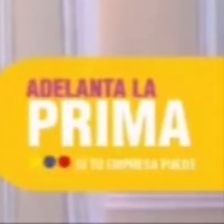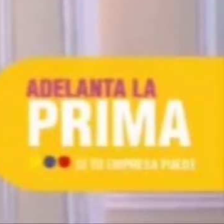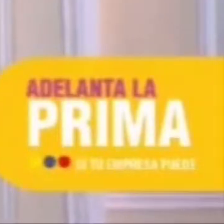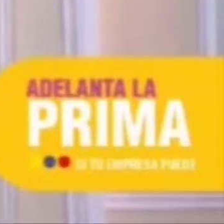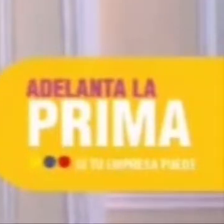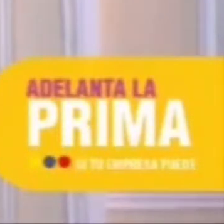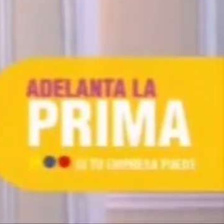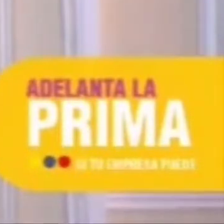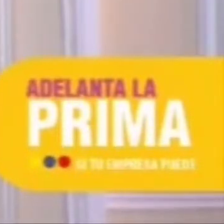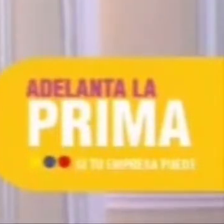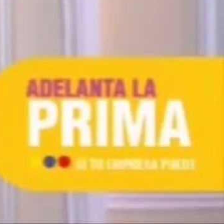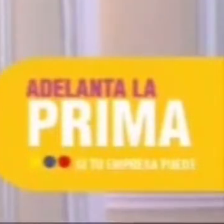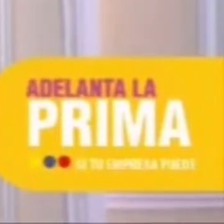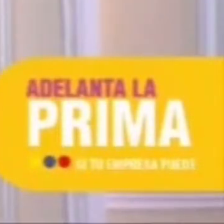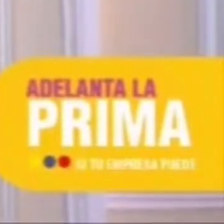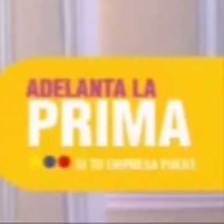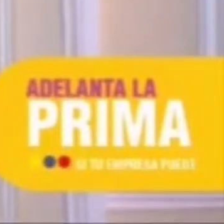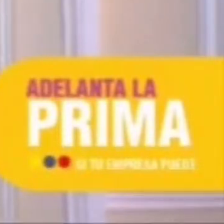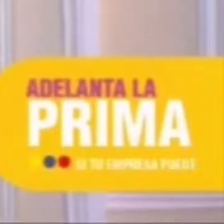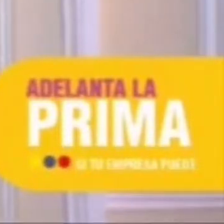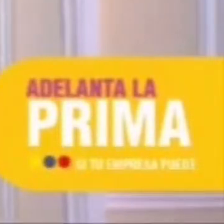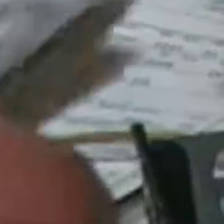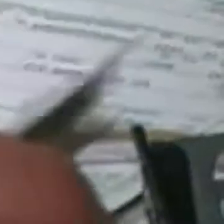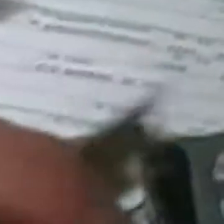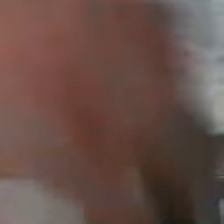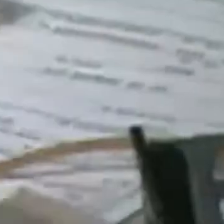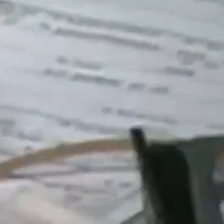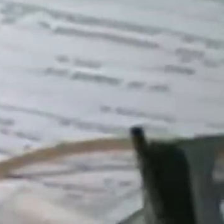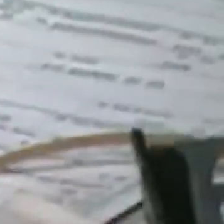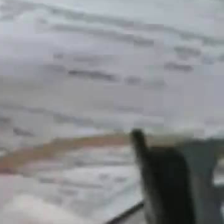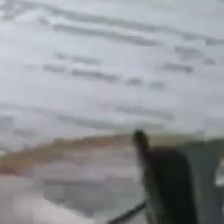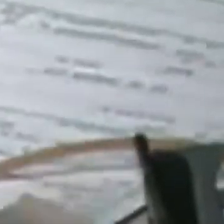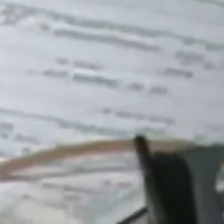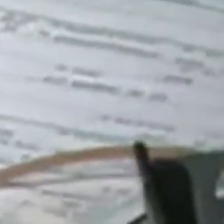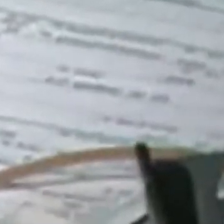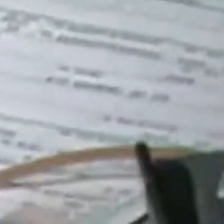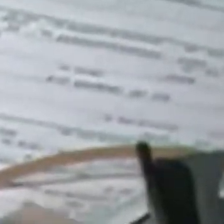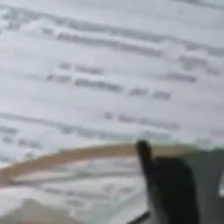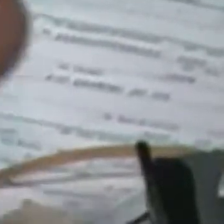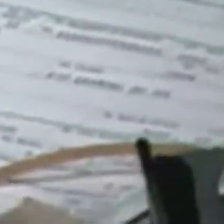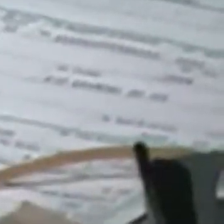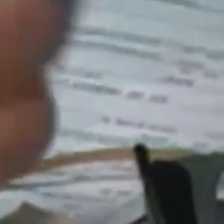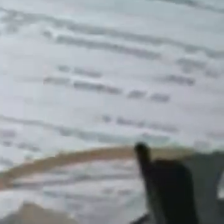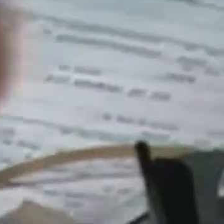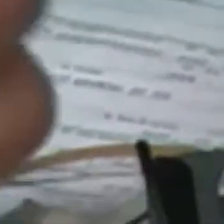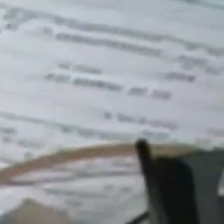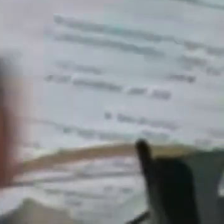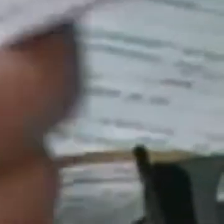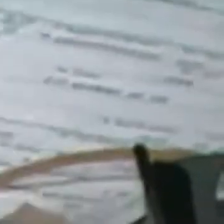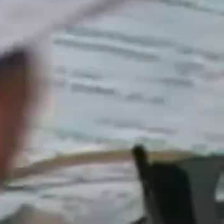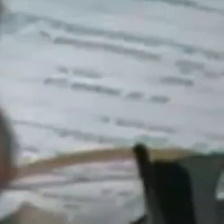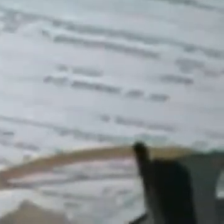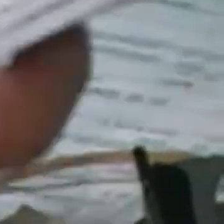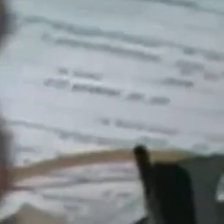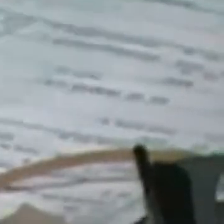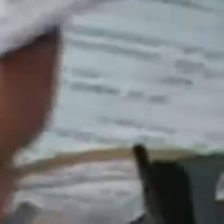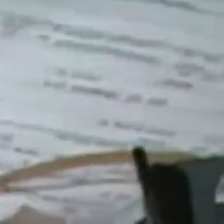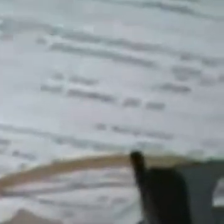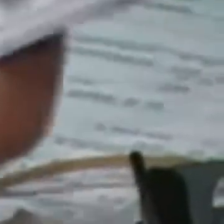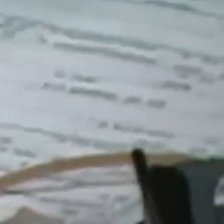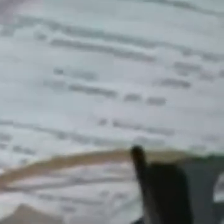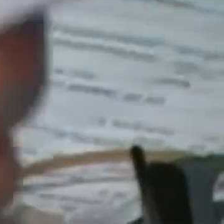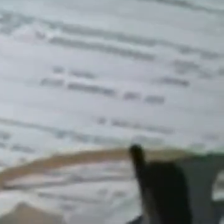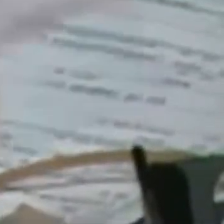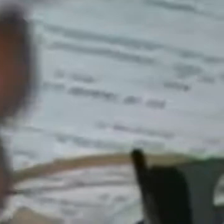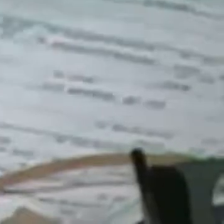Porque también no hay antecedentes de gobierno alguno que, pensando en el comercio, en la dinámica de